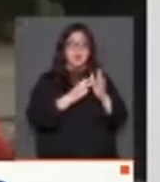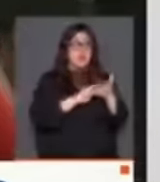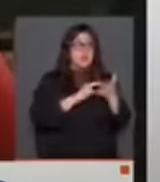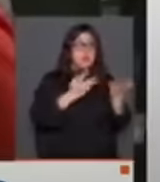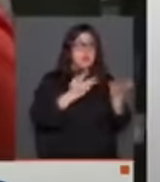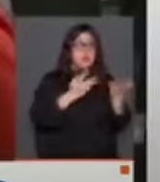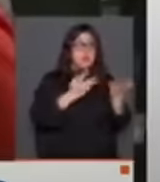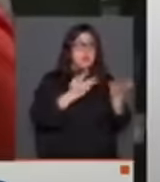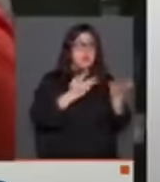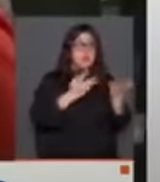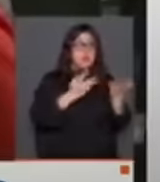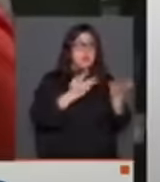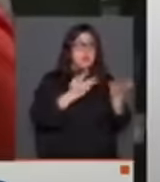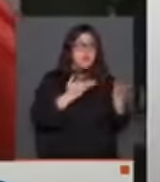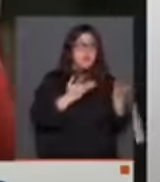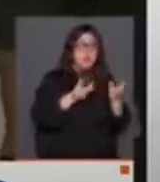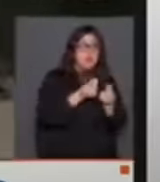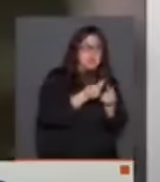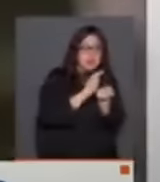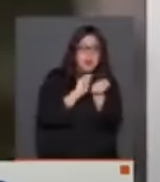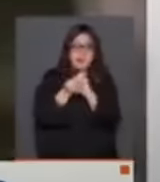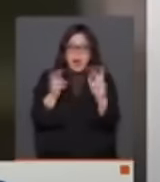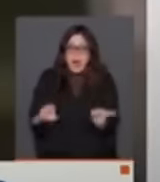de la reactivación. 2008, 2009 entonces.